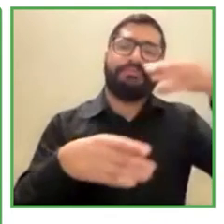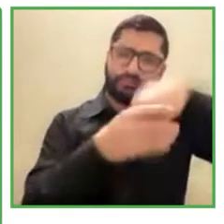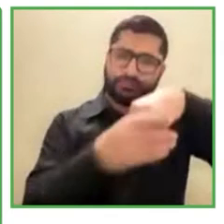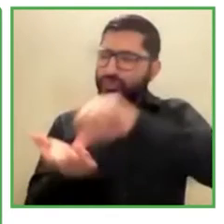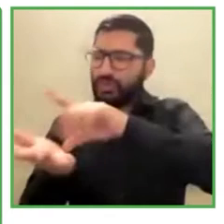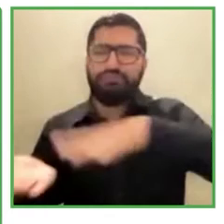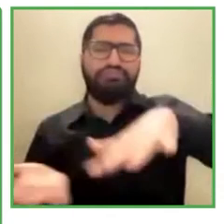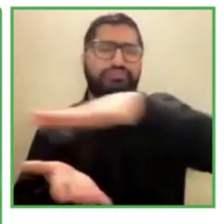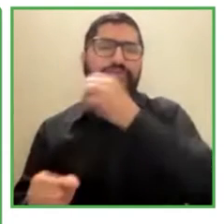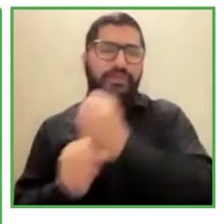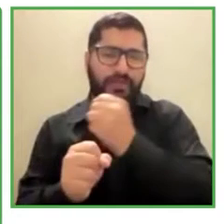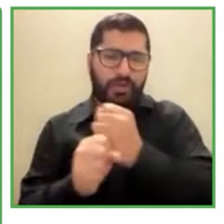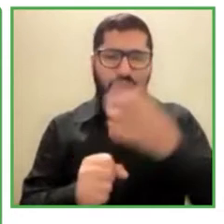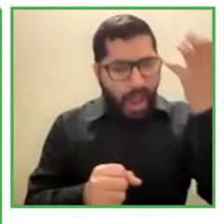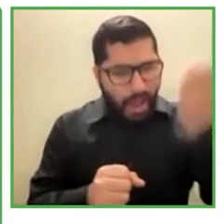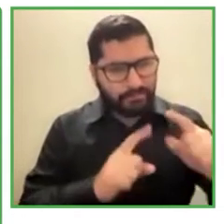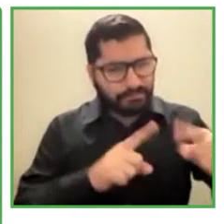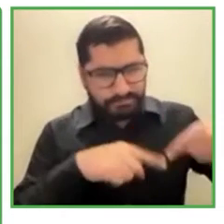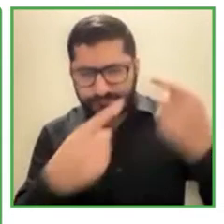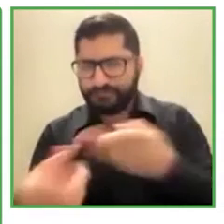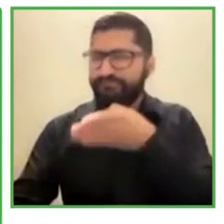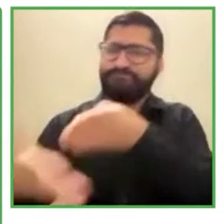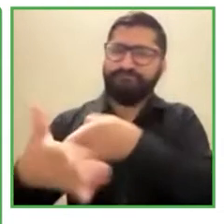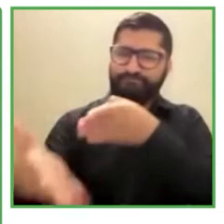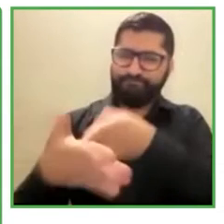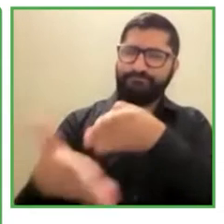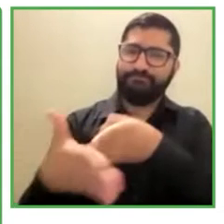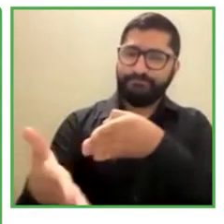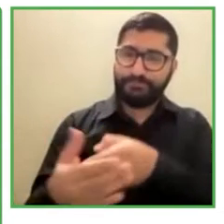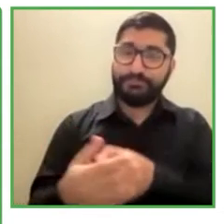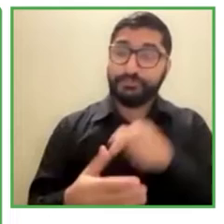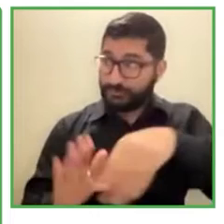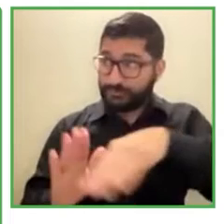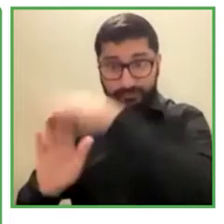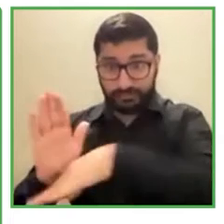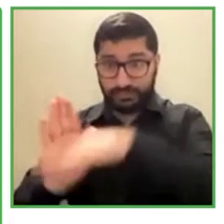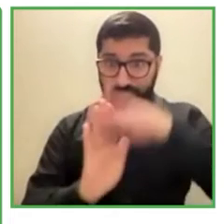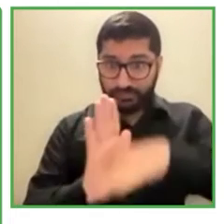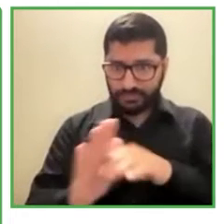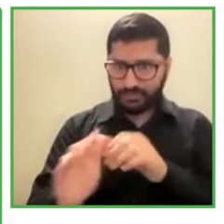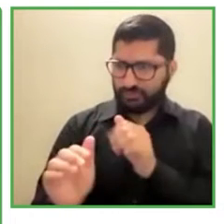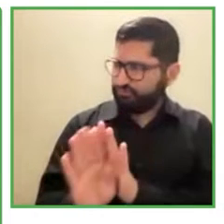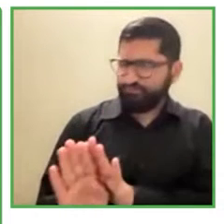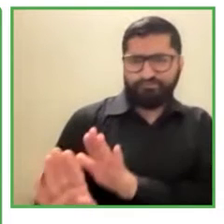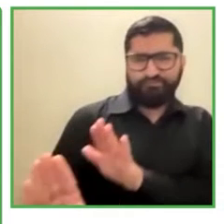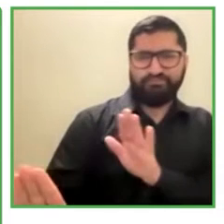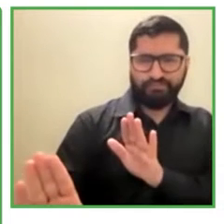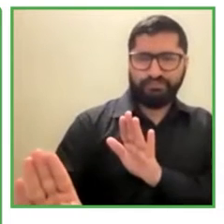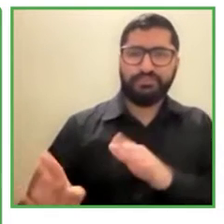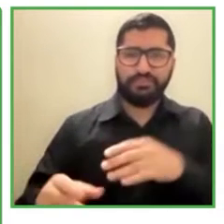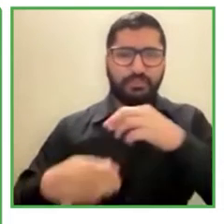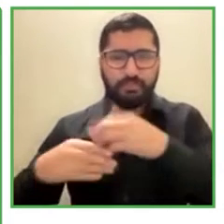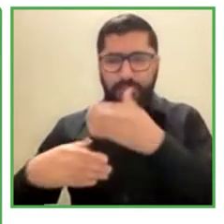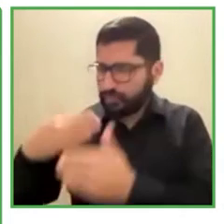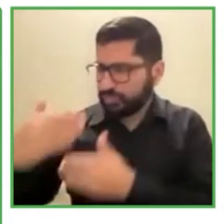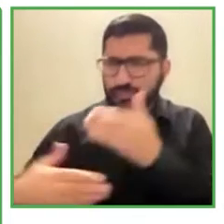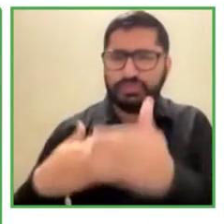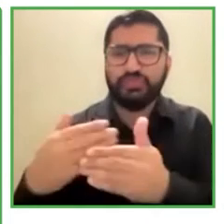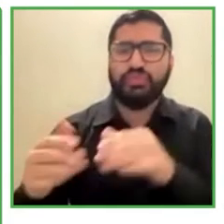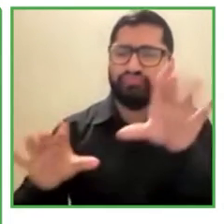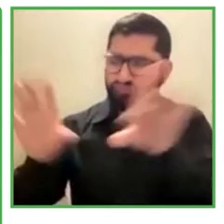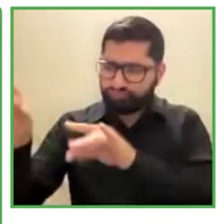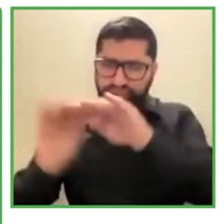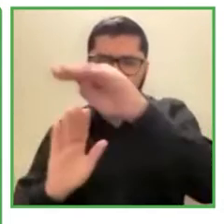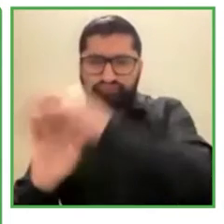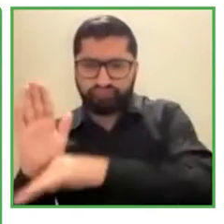que disminuyen o que previenen que el proceso de reclutamiento sea completamente inclusivo. Por lo tanto, no podemos trabajar en solo